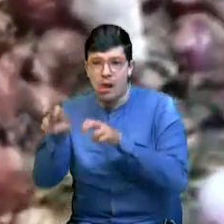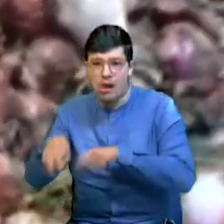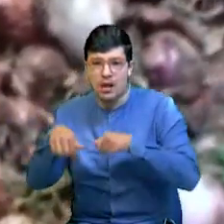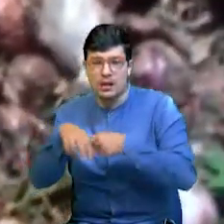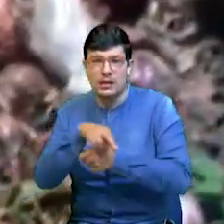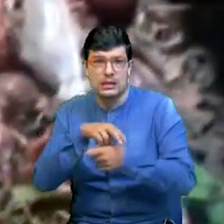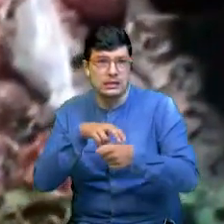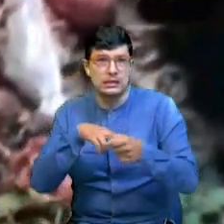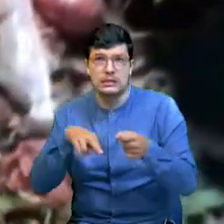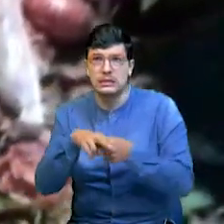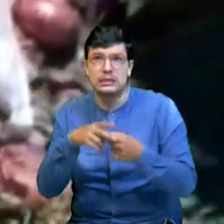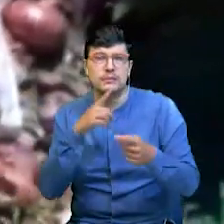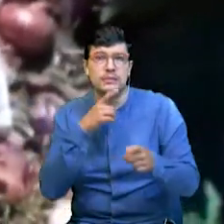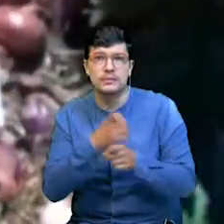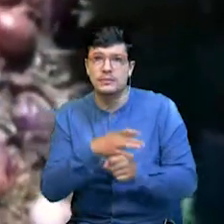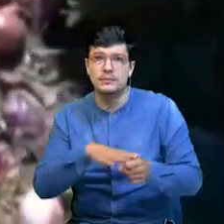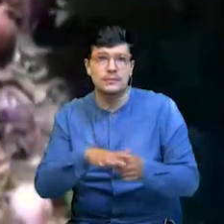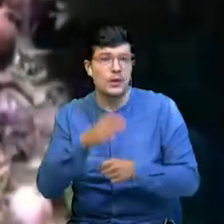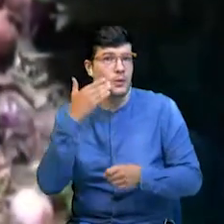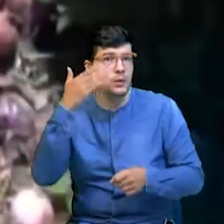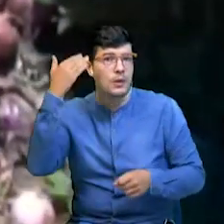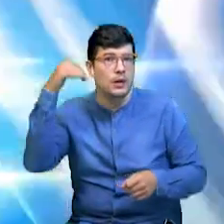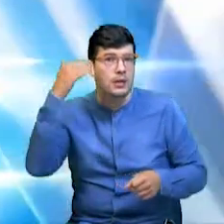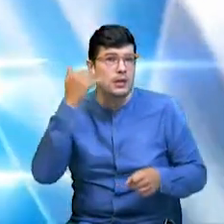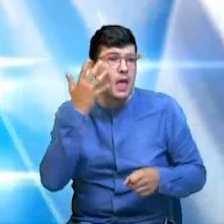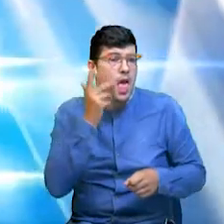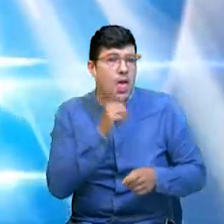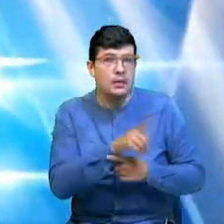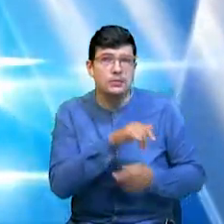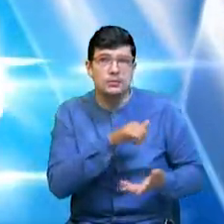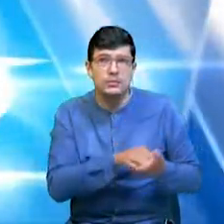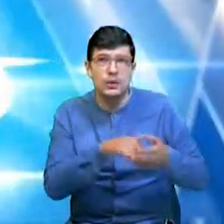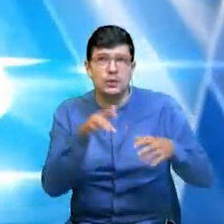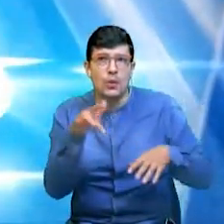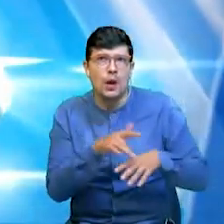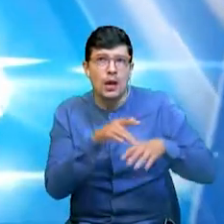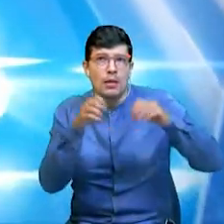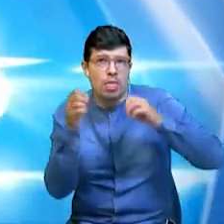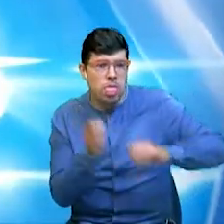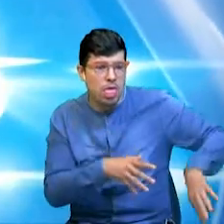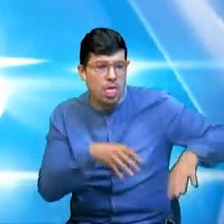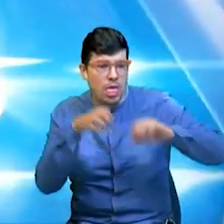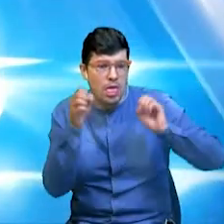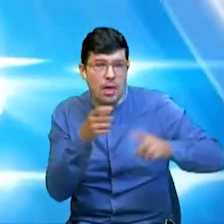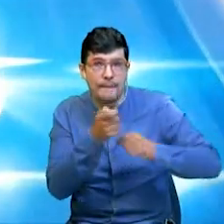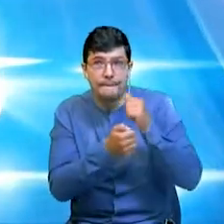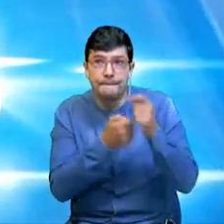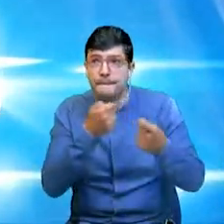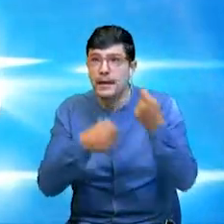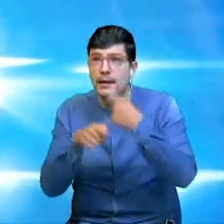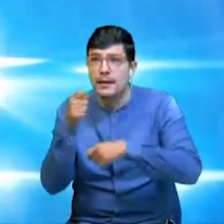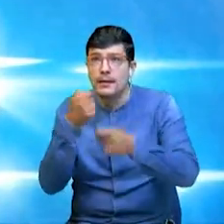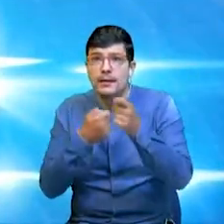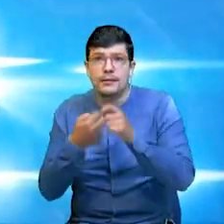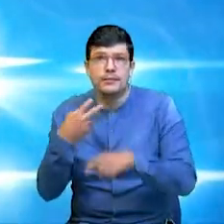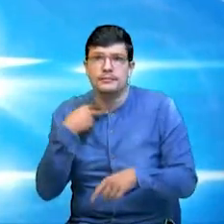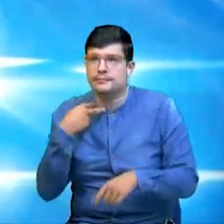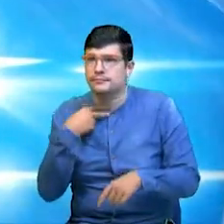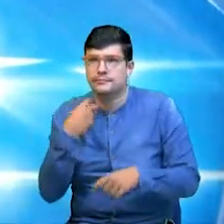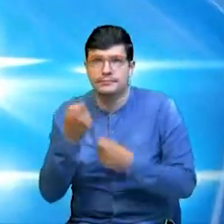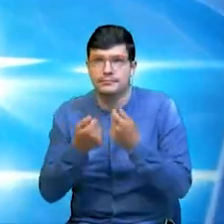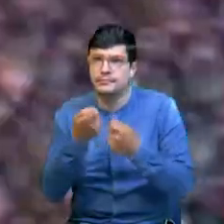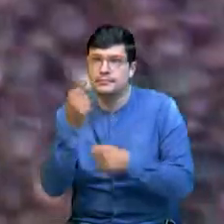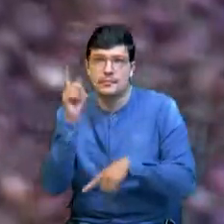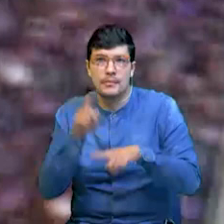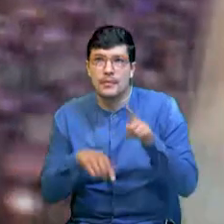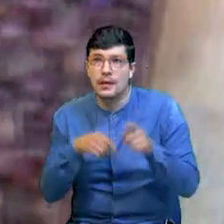región hoy se encuentra en crisis. En los últimos días se han tenido que botar el producto, pues los precios de comercialización están por el suelo